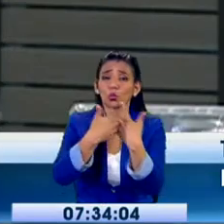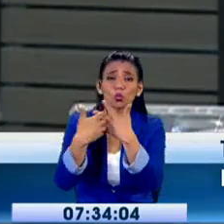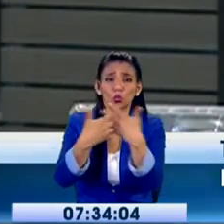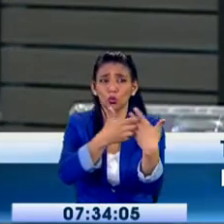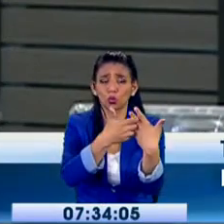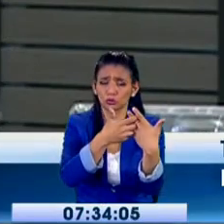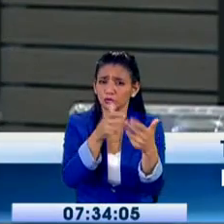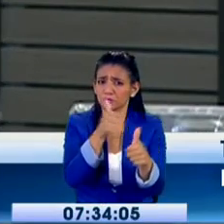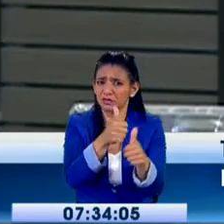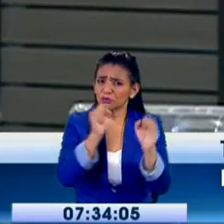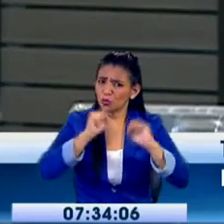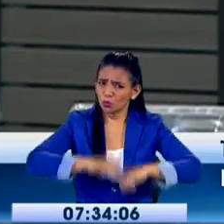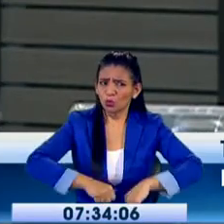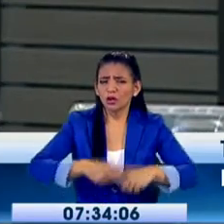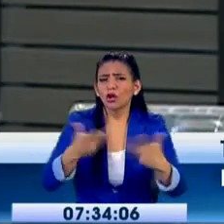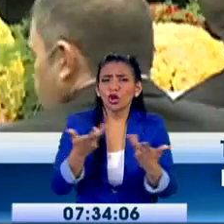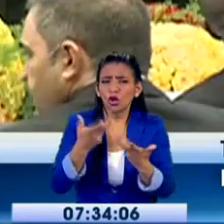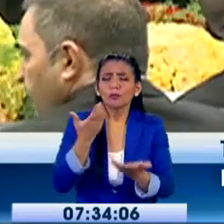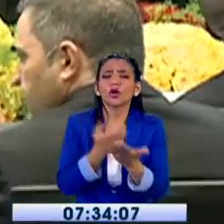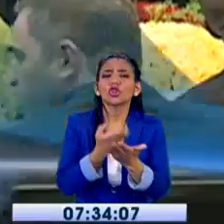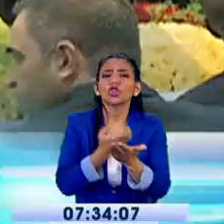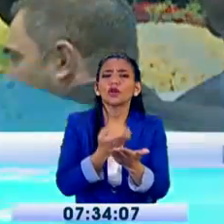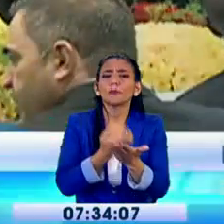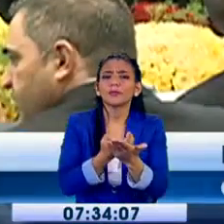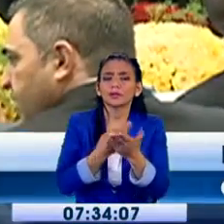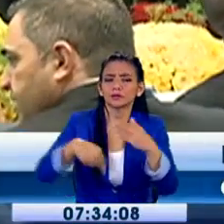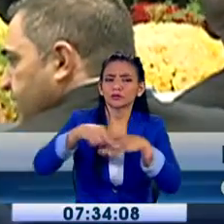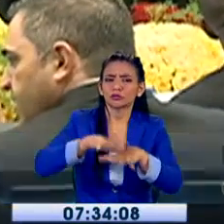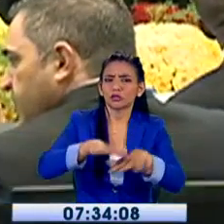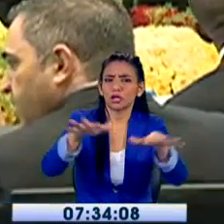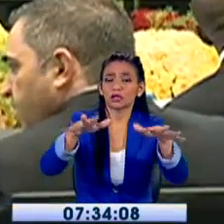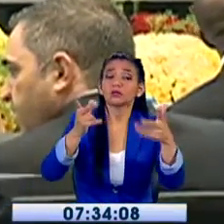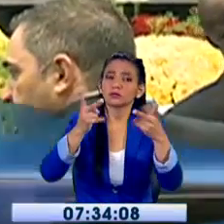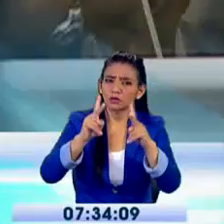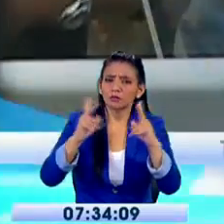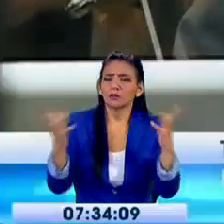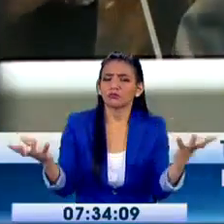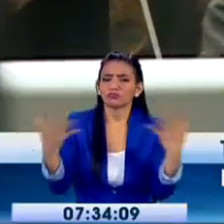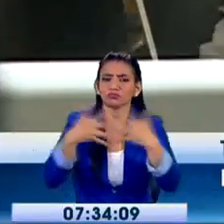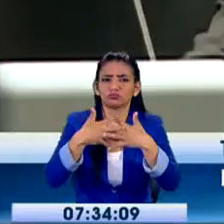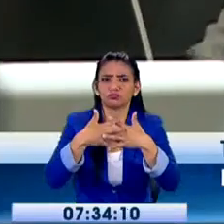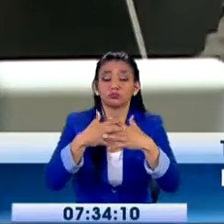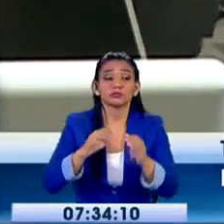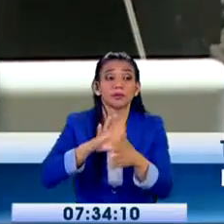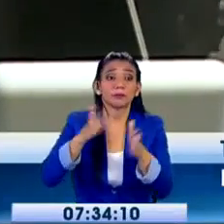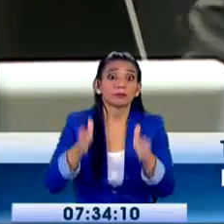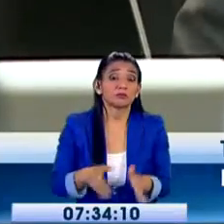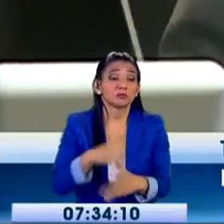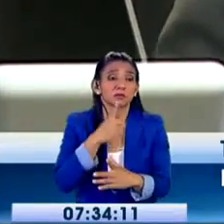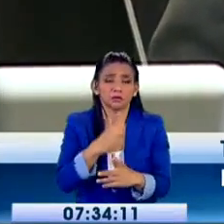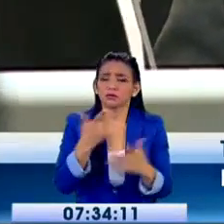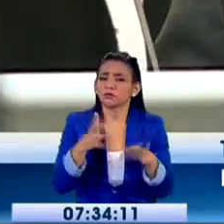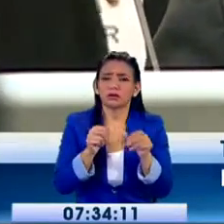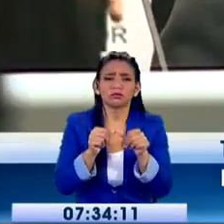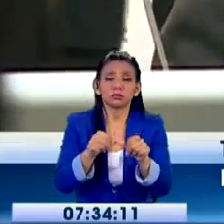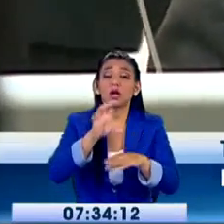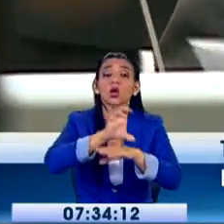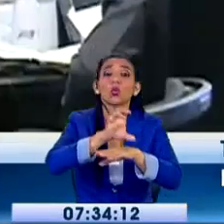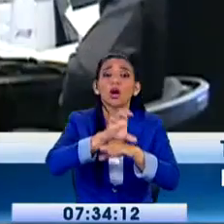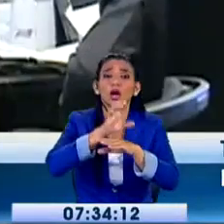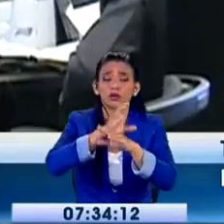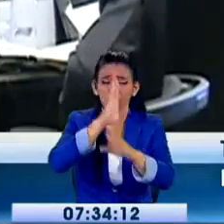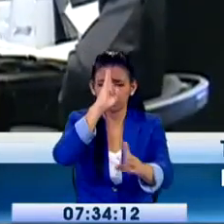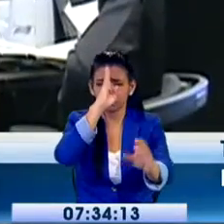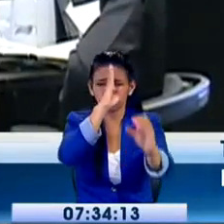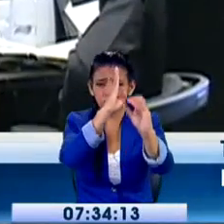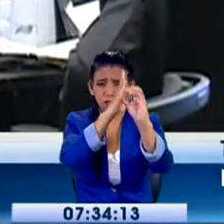propia arquitectura financiera regional. Además, habló de la integración. El canciller ratifica la posición que ha mantenido Ecuador con miras a